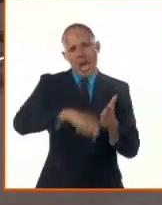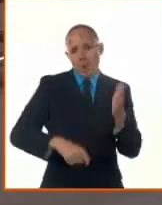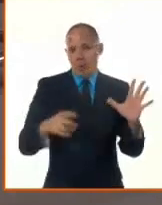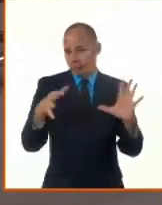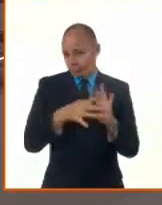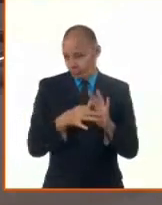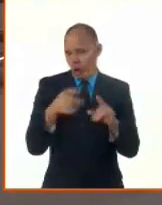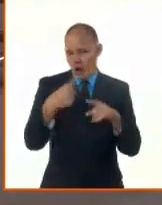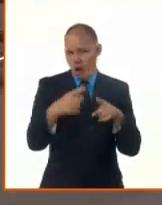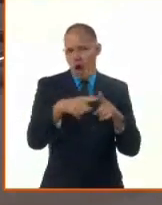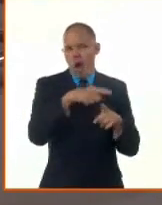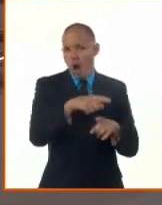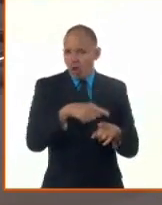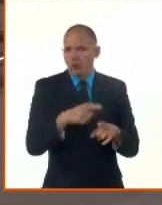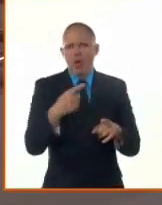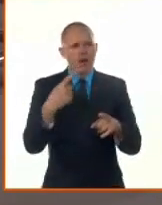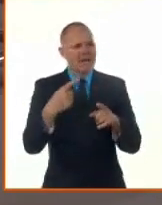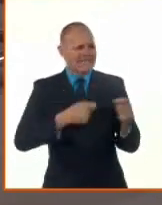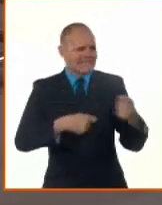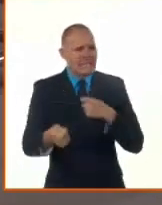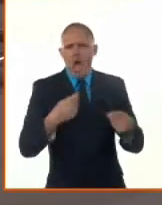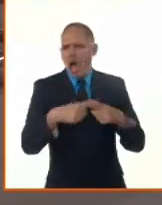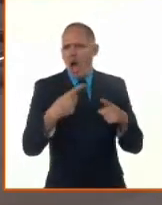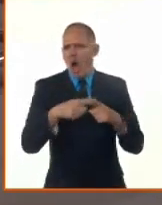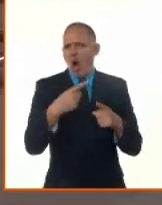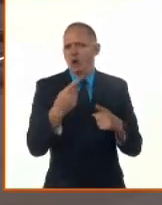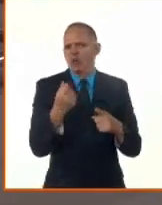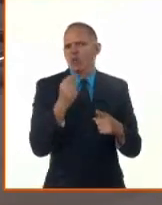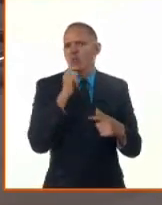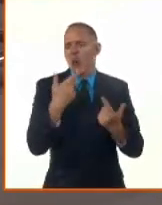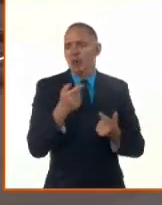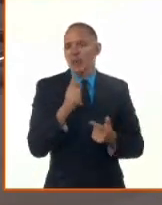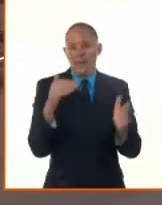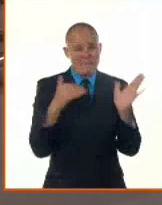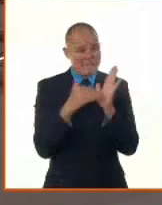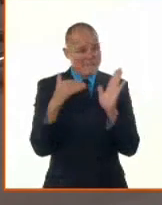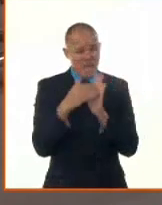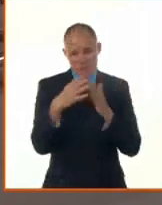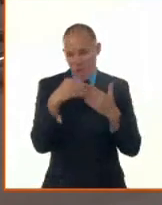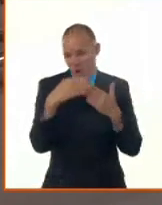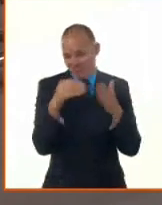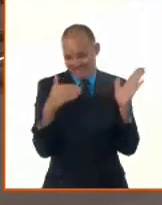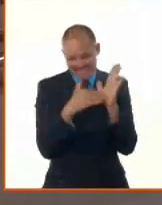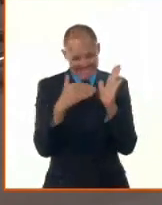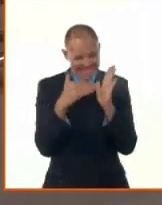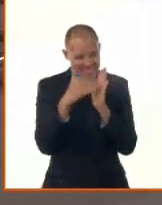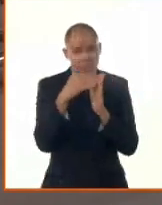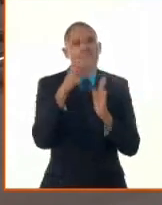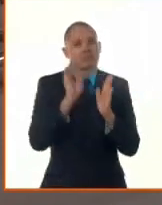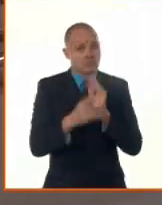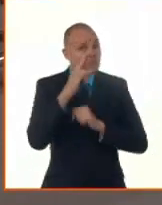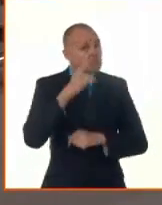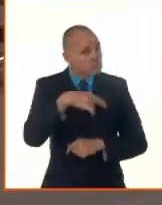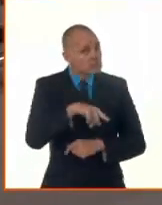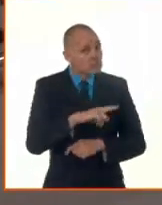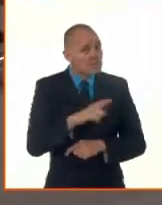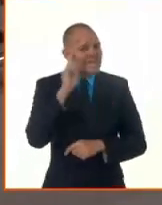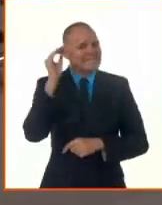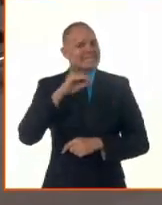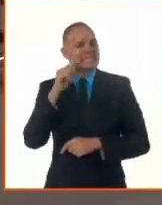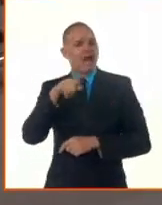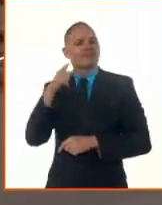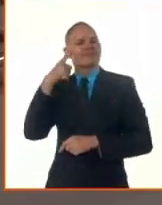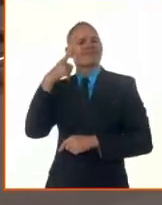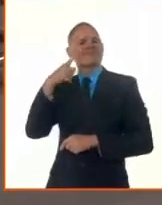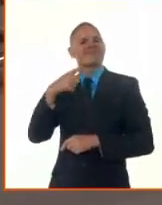dólares sabemos la relación que Estados Unidos con Aliado importante para vía Saudita tiene con china Pero además la